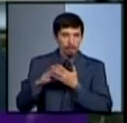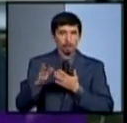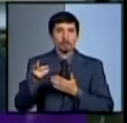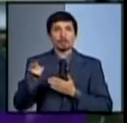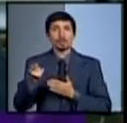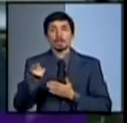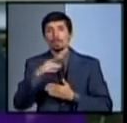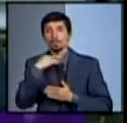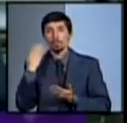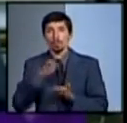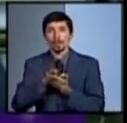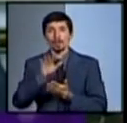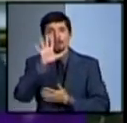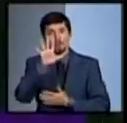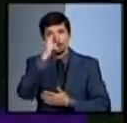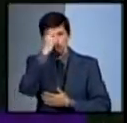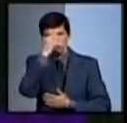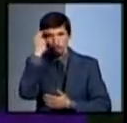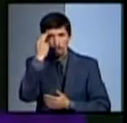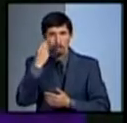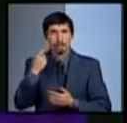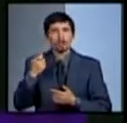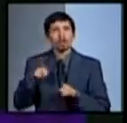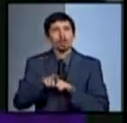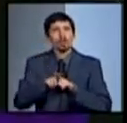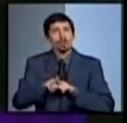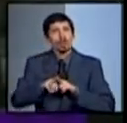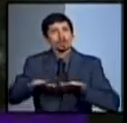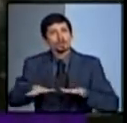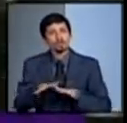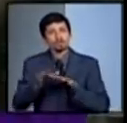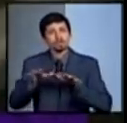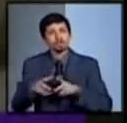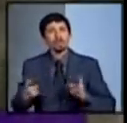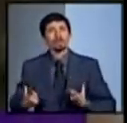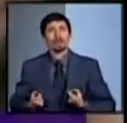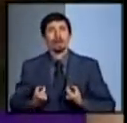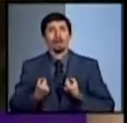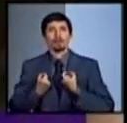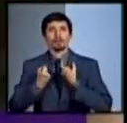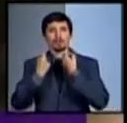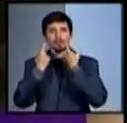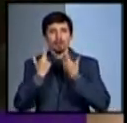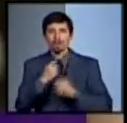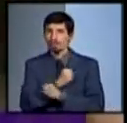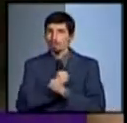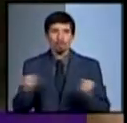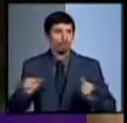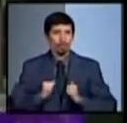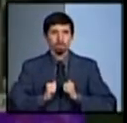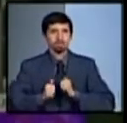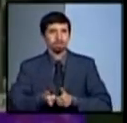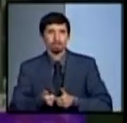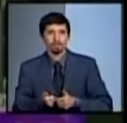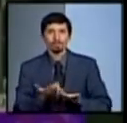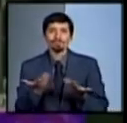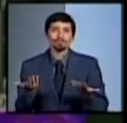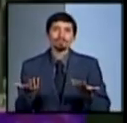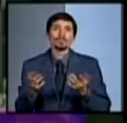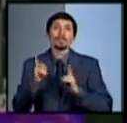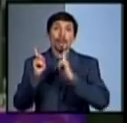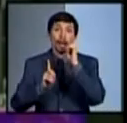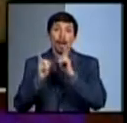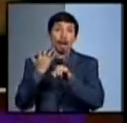el 5 de marzo tras pelear durante meses contra un agresivo cáncer que no fue posible vencer a pesar de sus